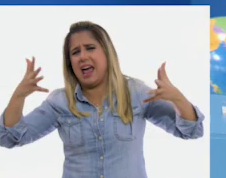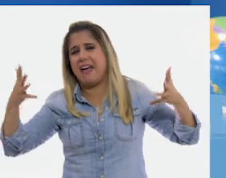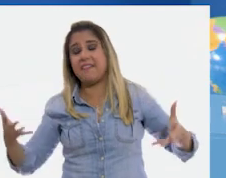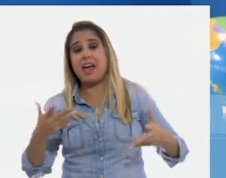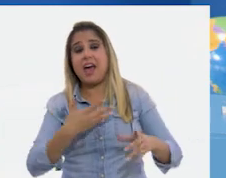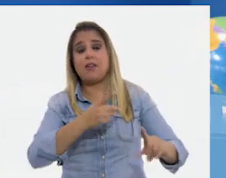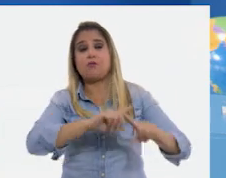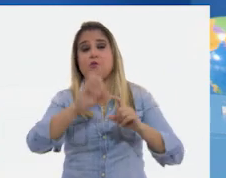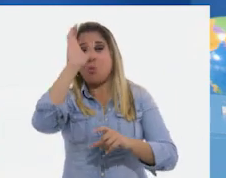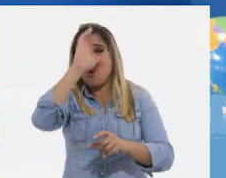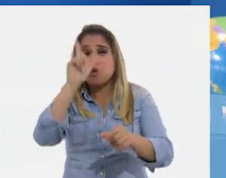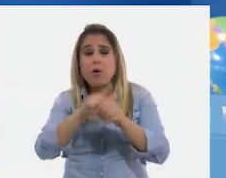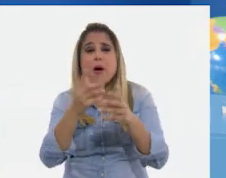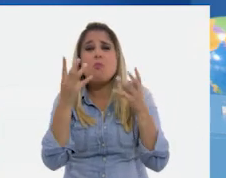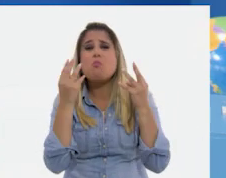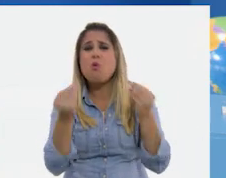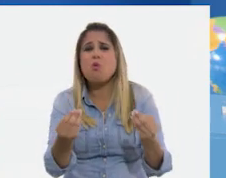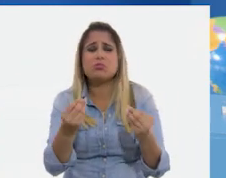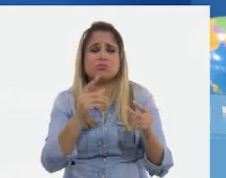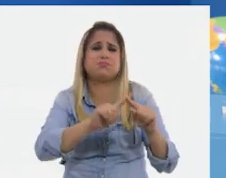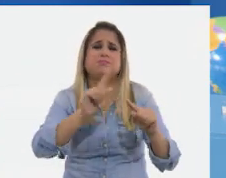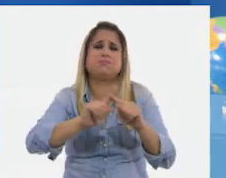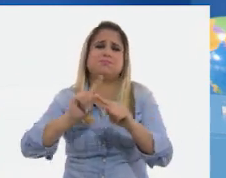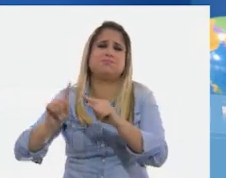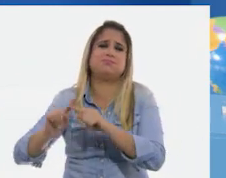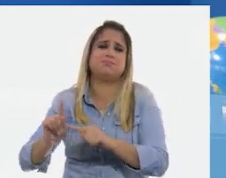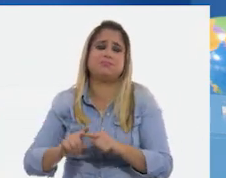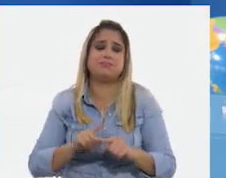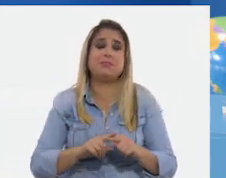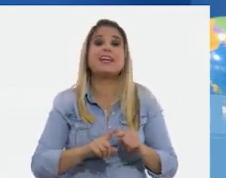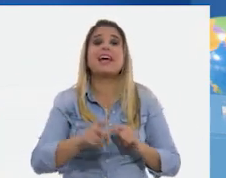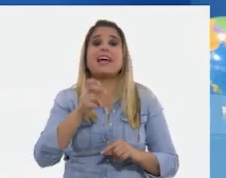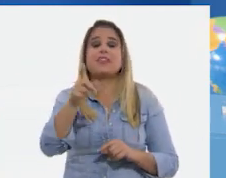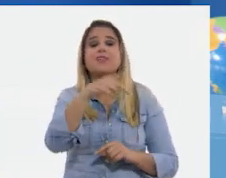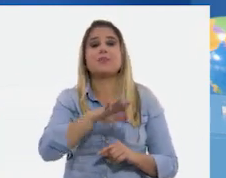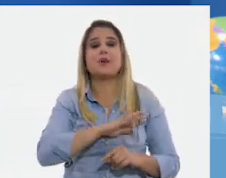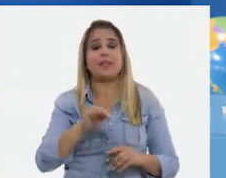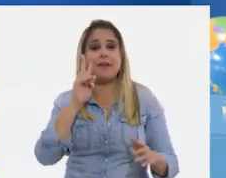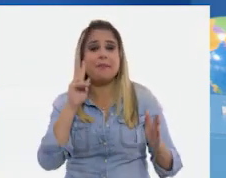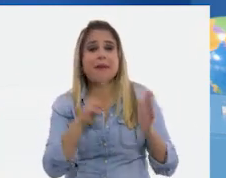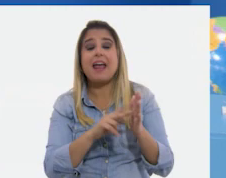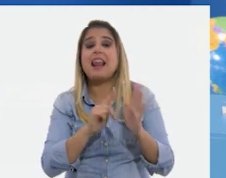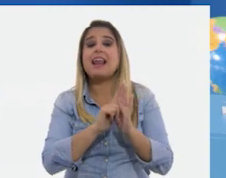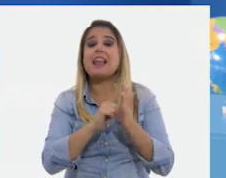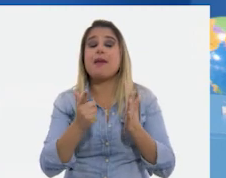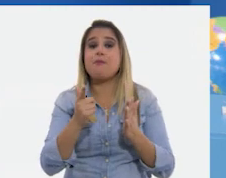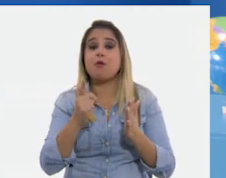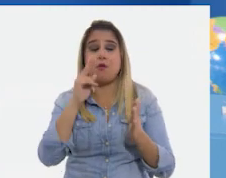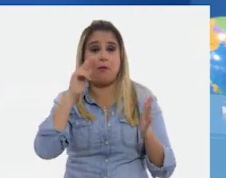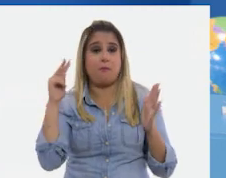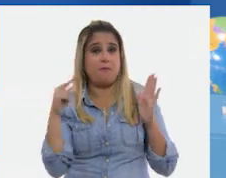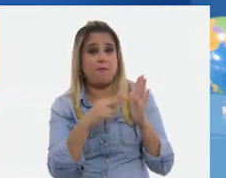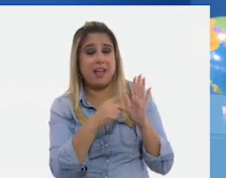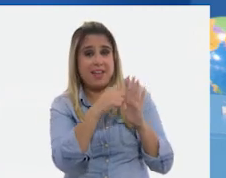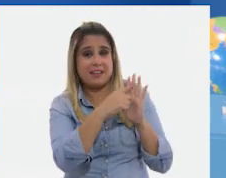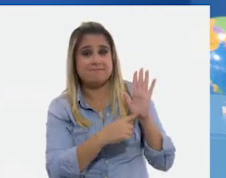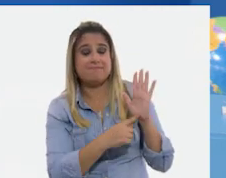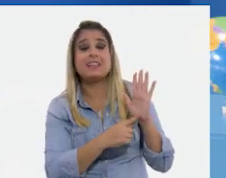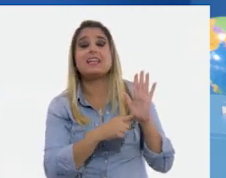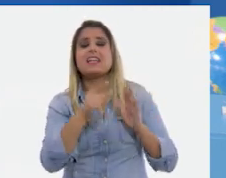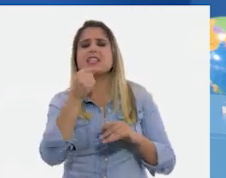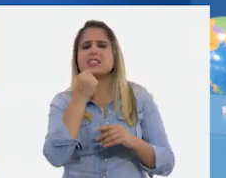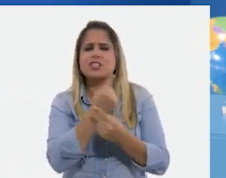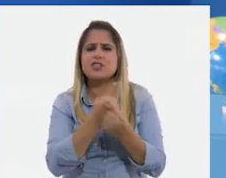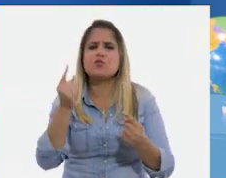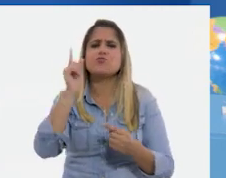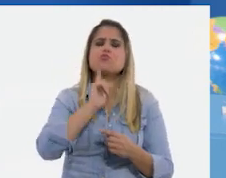de las culturas diferentes que conviven en él. Esto lo podemos leer en nuestro libro de texto. Invitamos a los niños